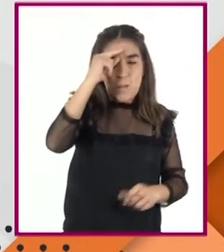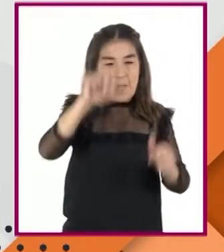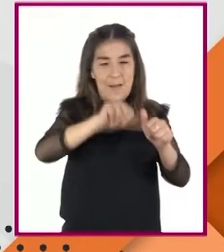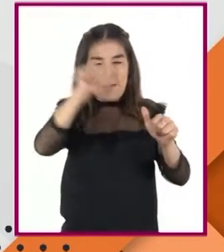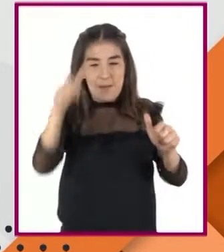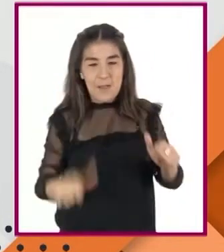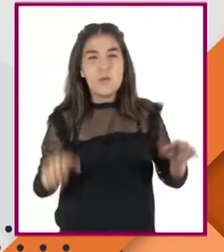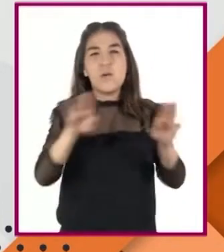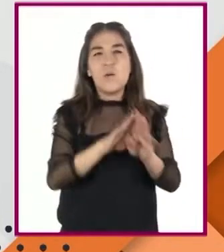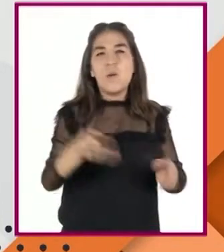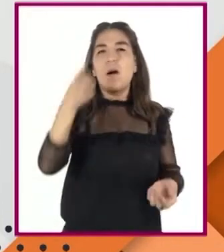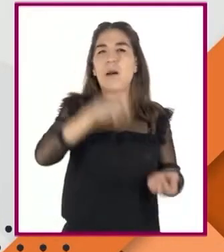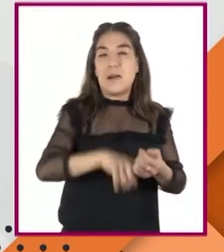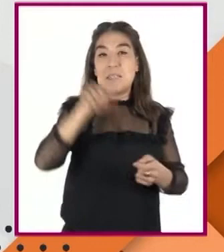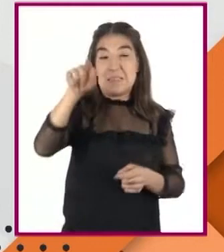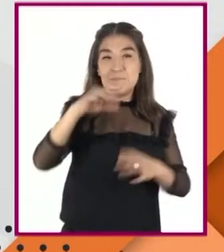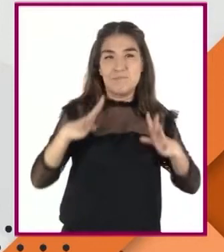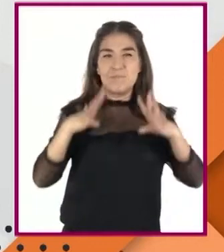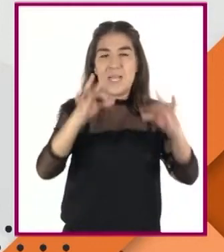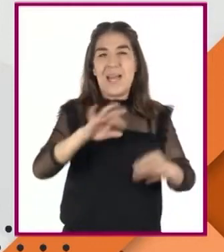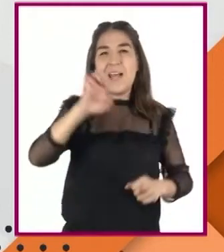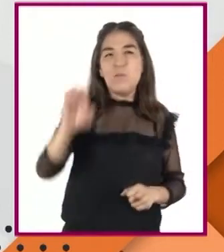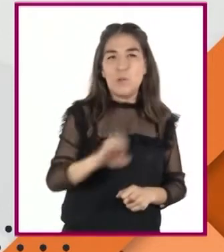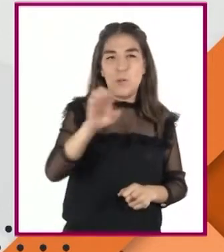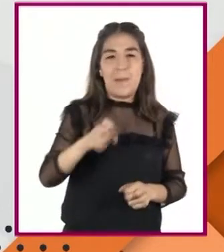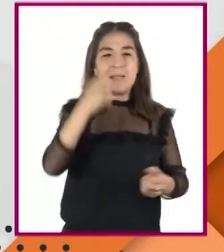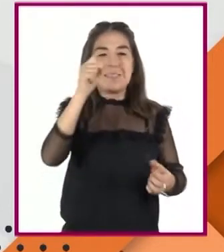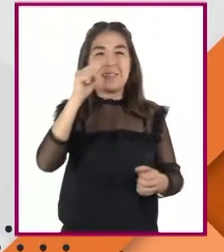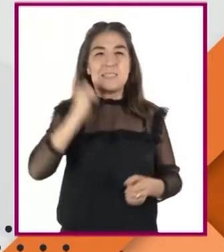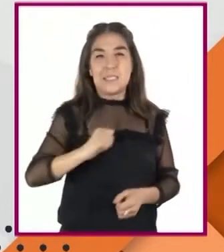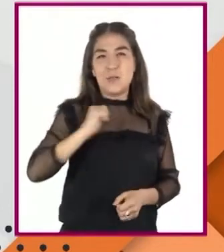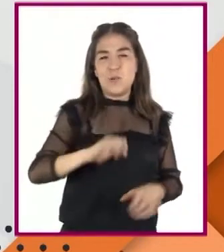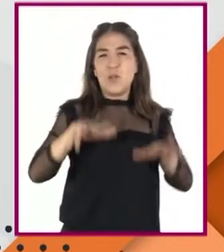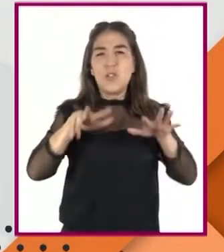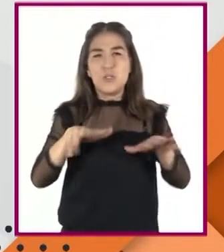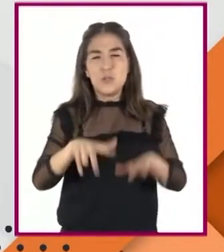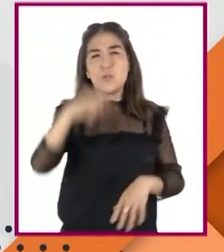artístico surgido en Europa desde el siglo XVIII que